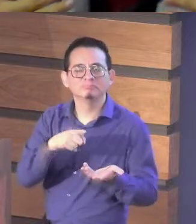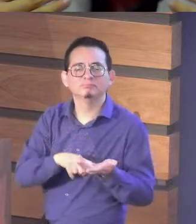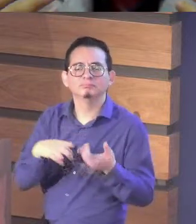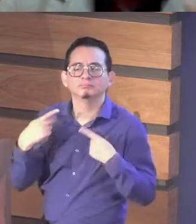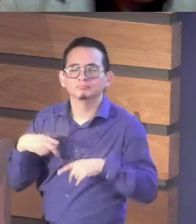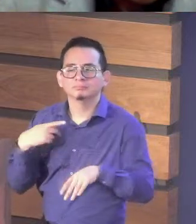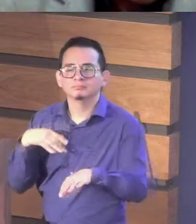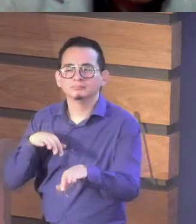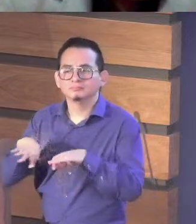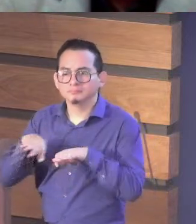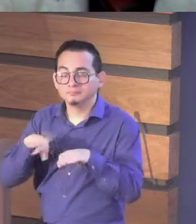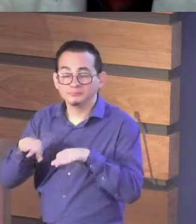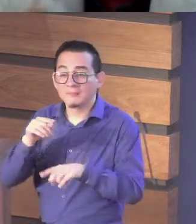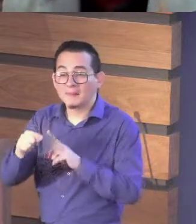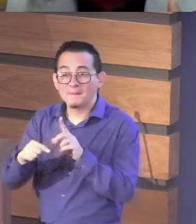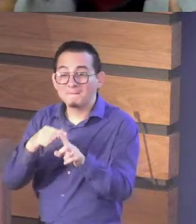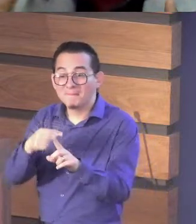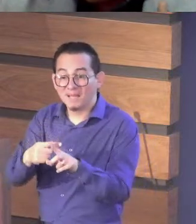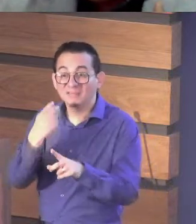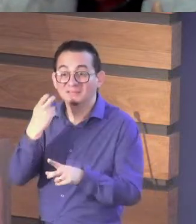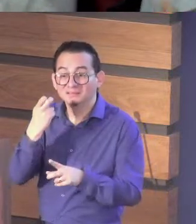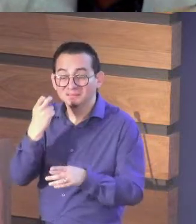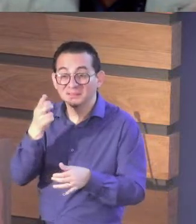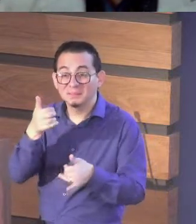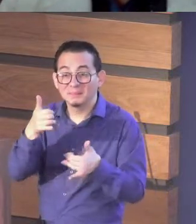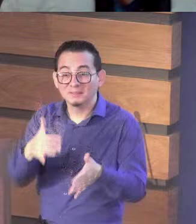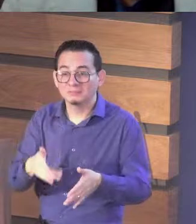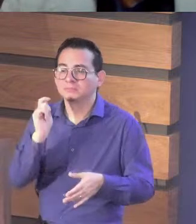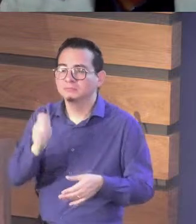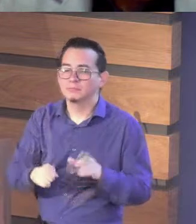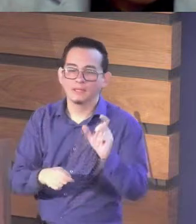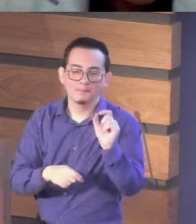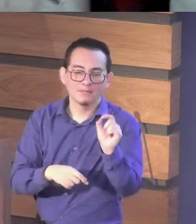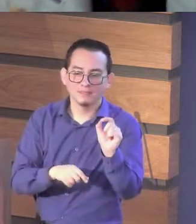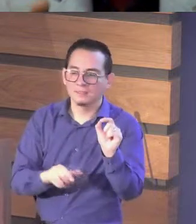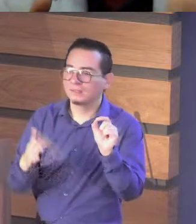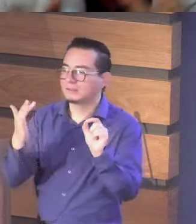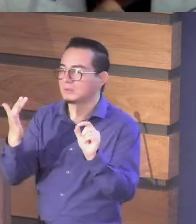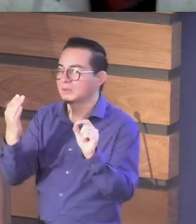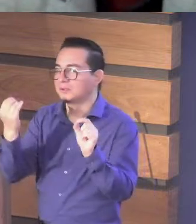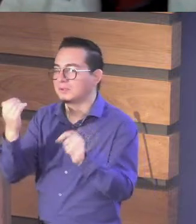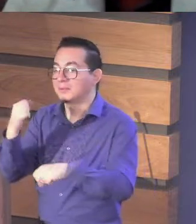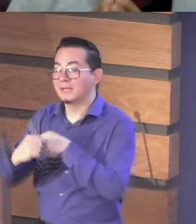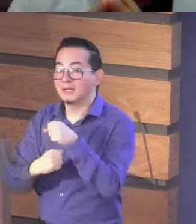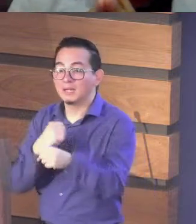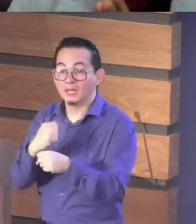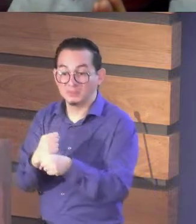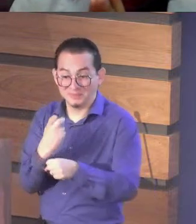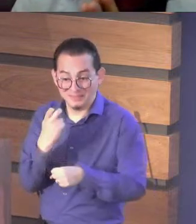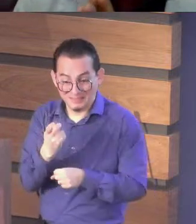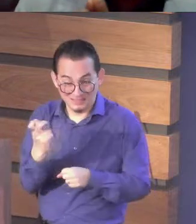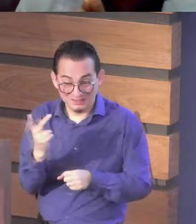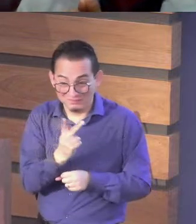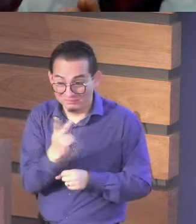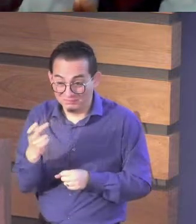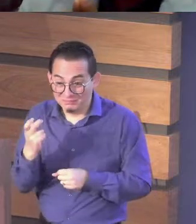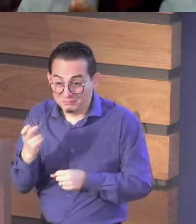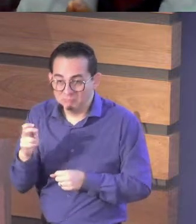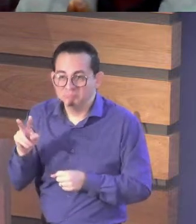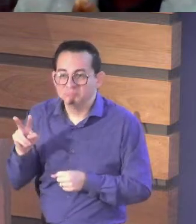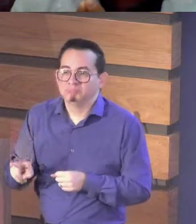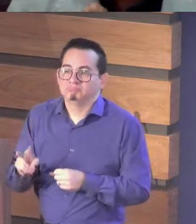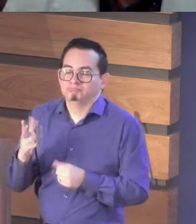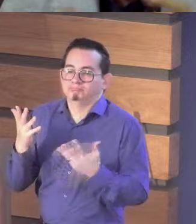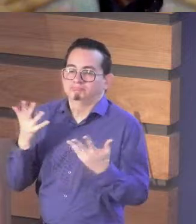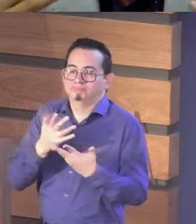población más afectada va de los 20 a los 59 años. Entonces, la